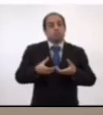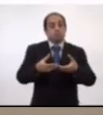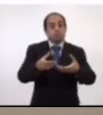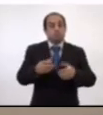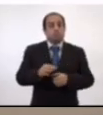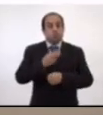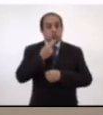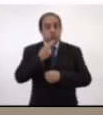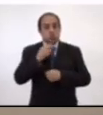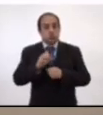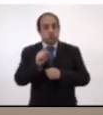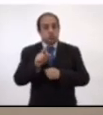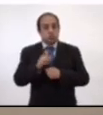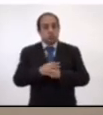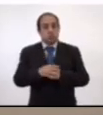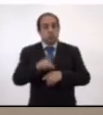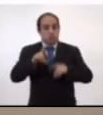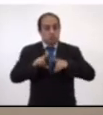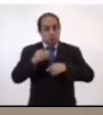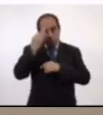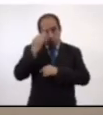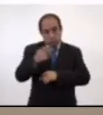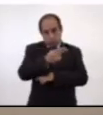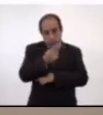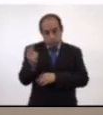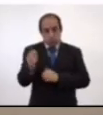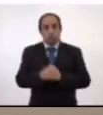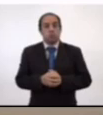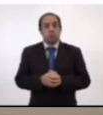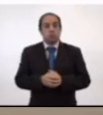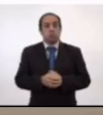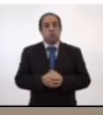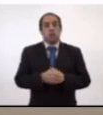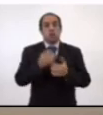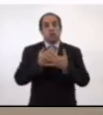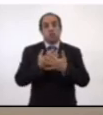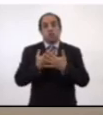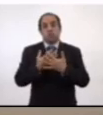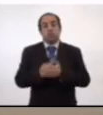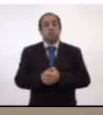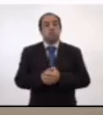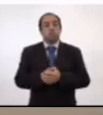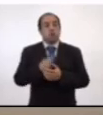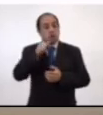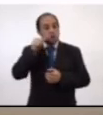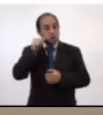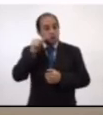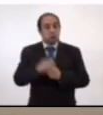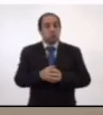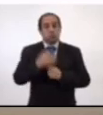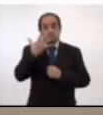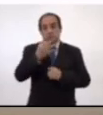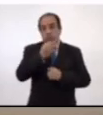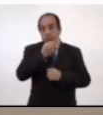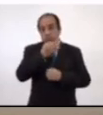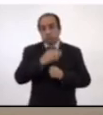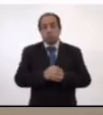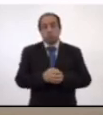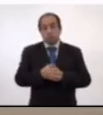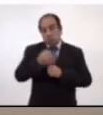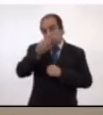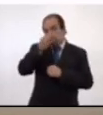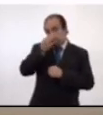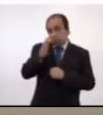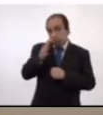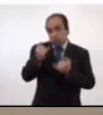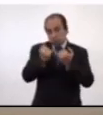es una elección sobre sus tiempos. El tiempo promedio de espera en hora pico el día de ayer fue de alrededor de 5 minutos, estamos cerca